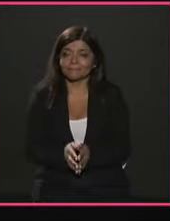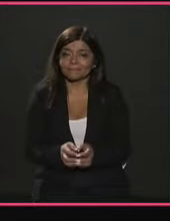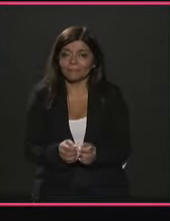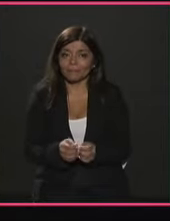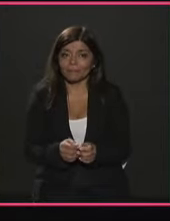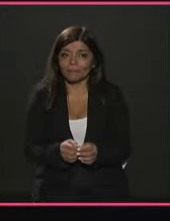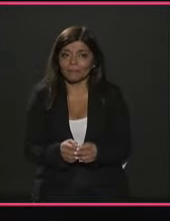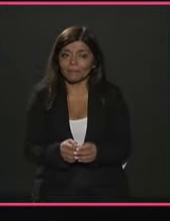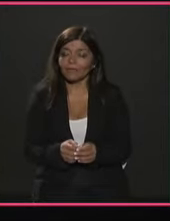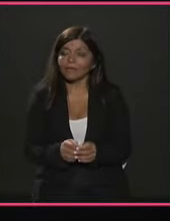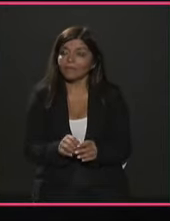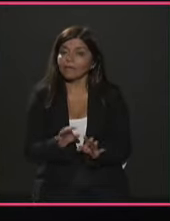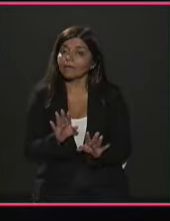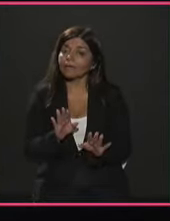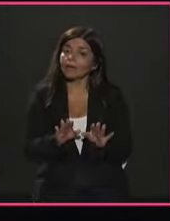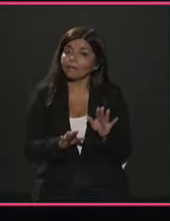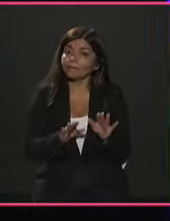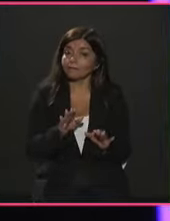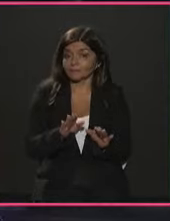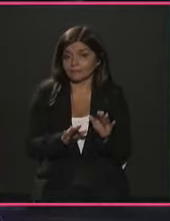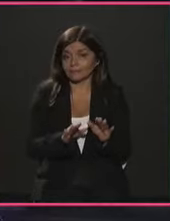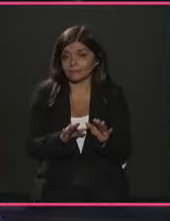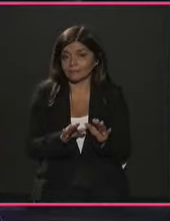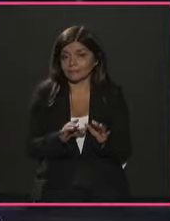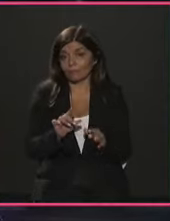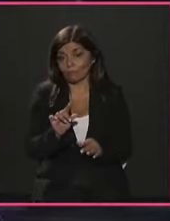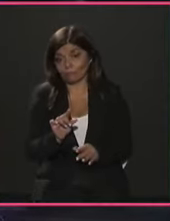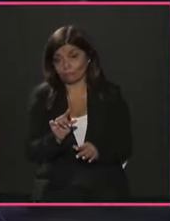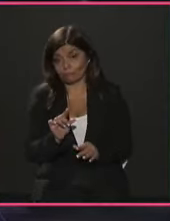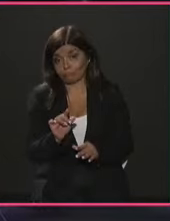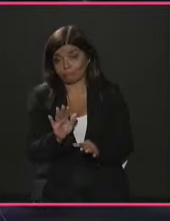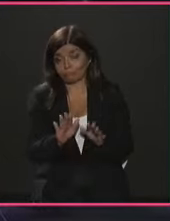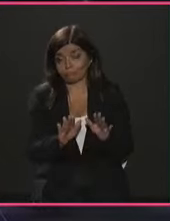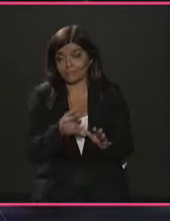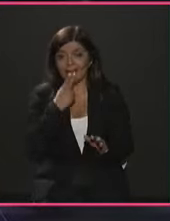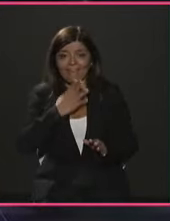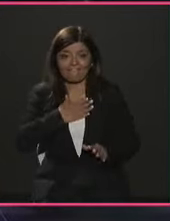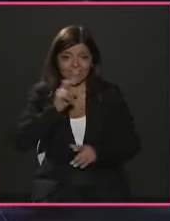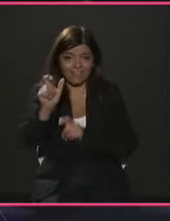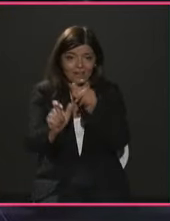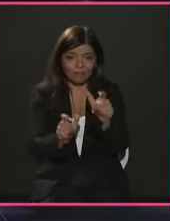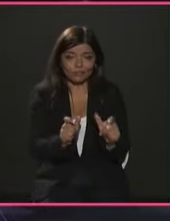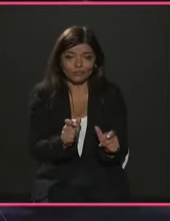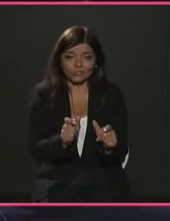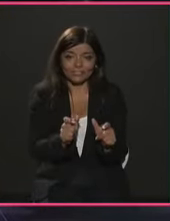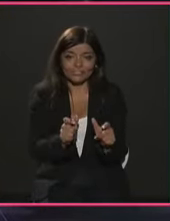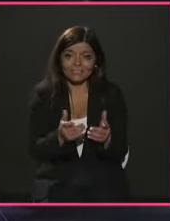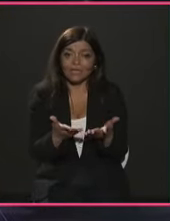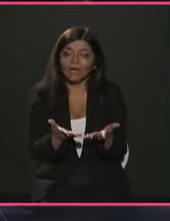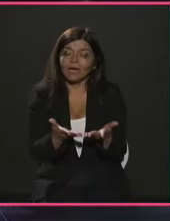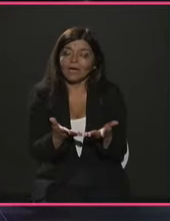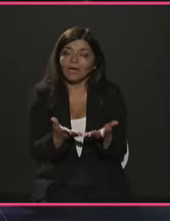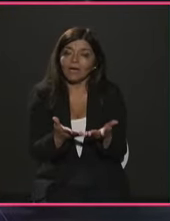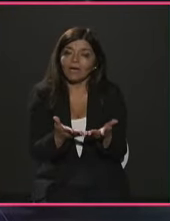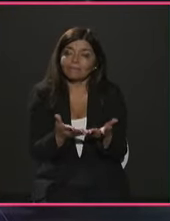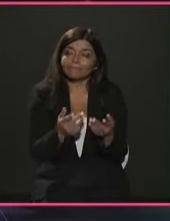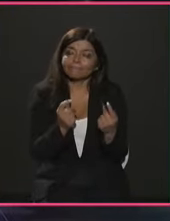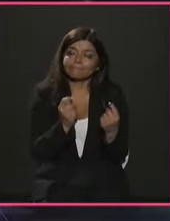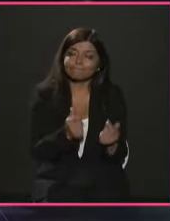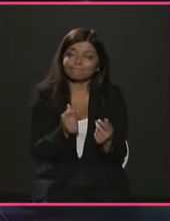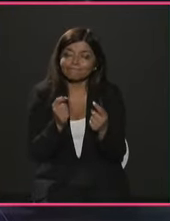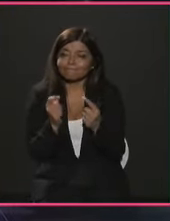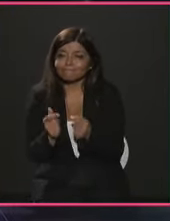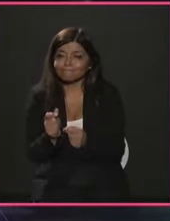oportunidad algunas veces pocas veces de las personas se juntan los atributos los